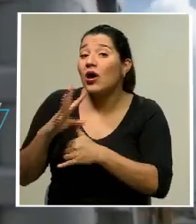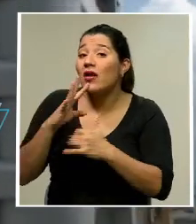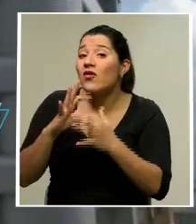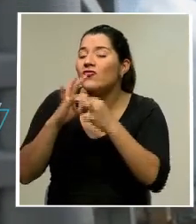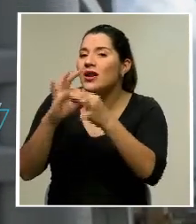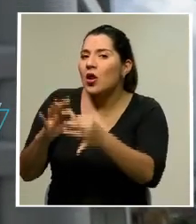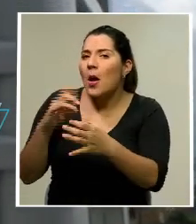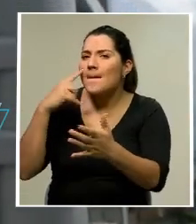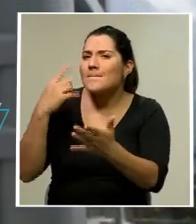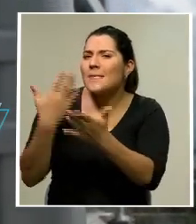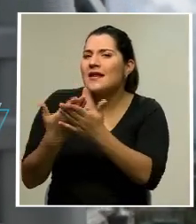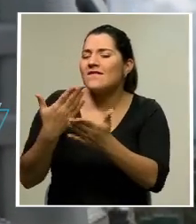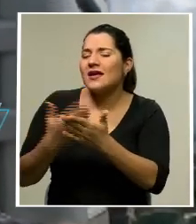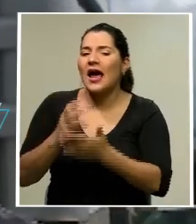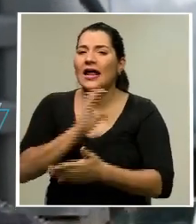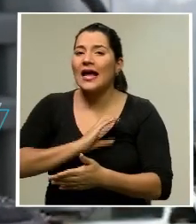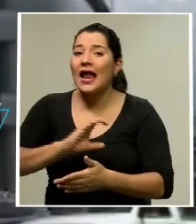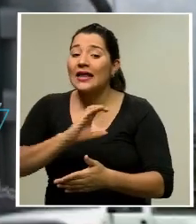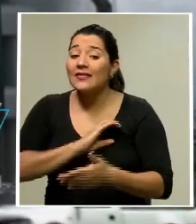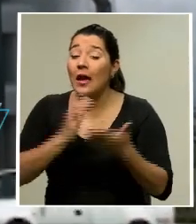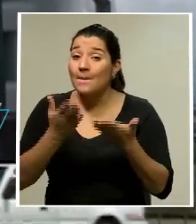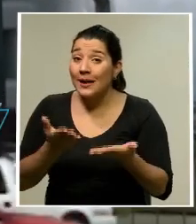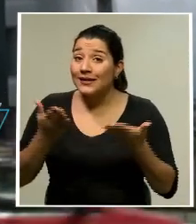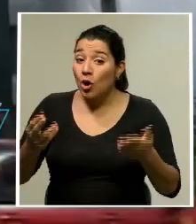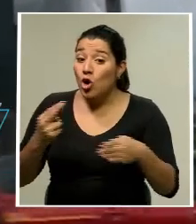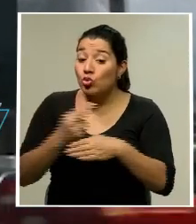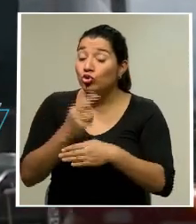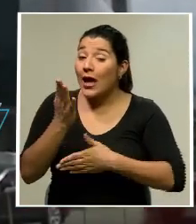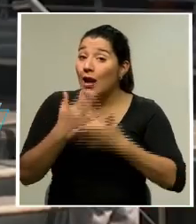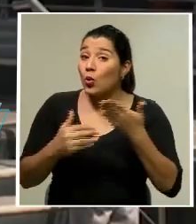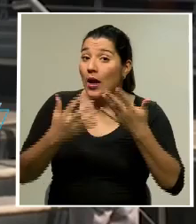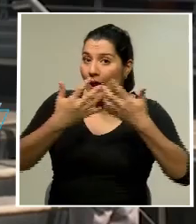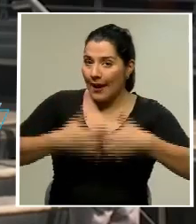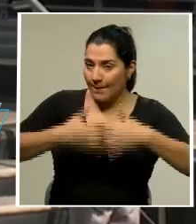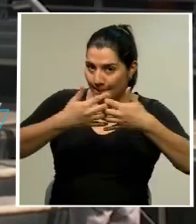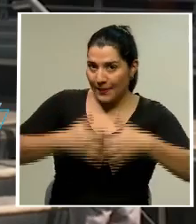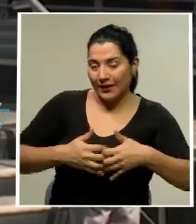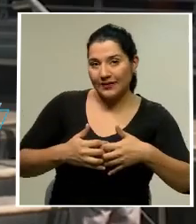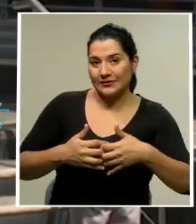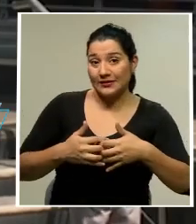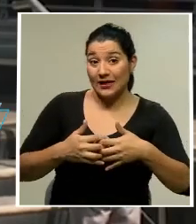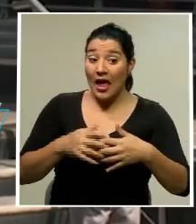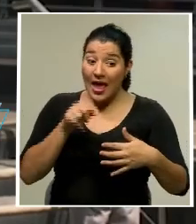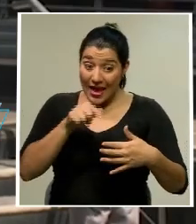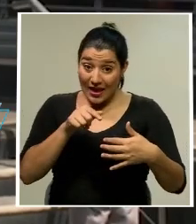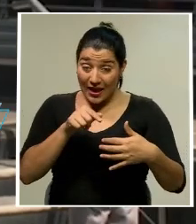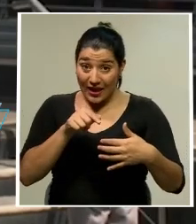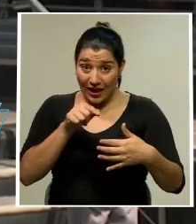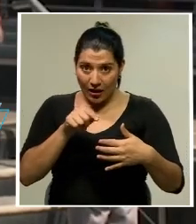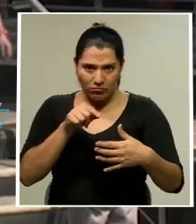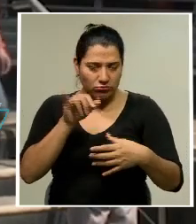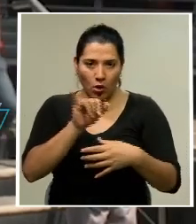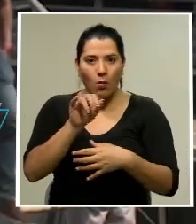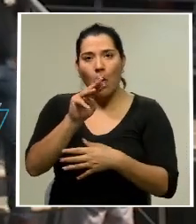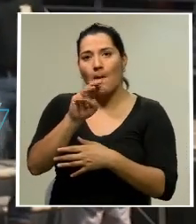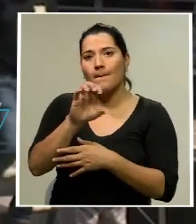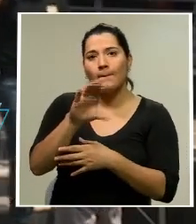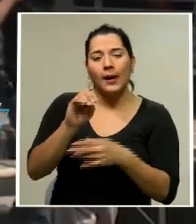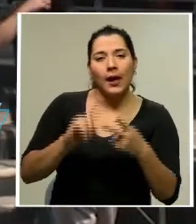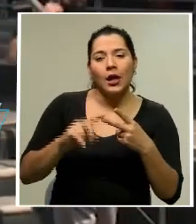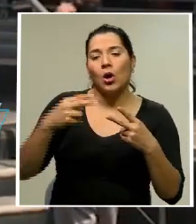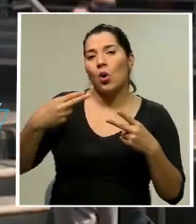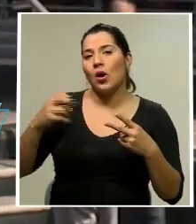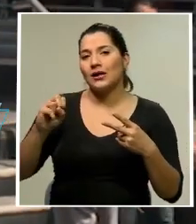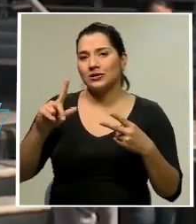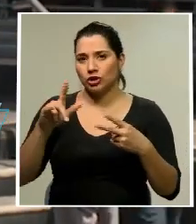de la calidad de los materiales que trabajaban algunas empresas, de las cuales hoy son parte importante del caso Cochinilla. Por